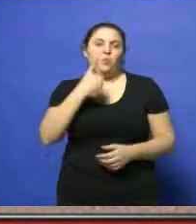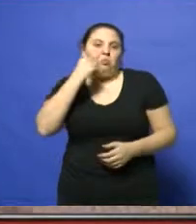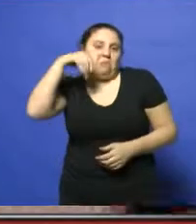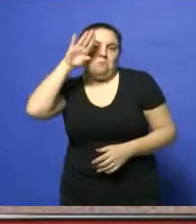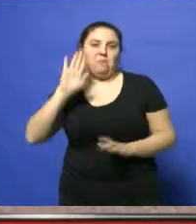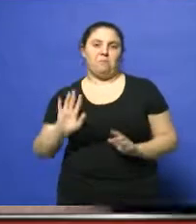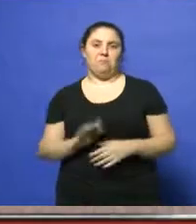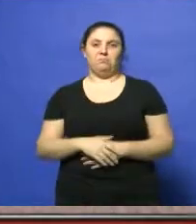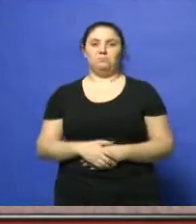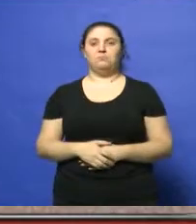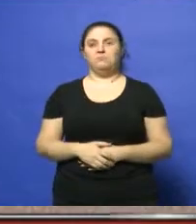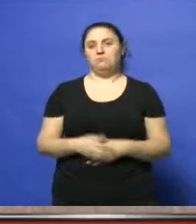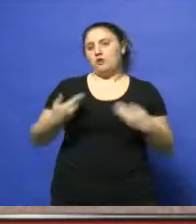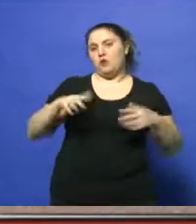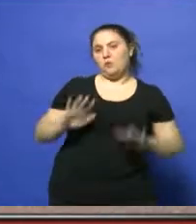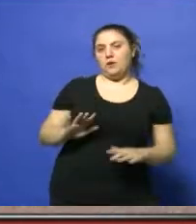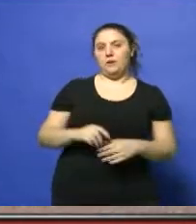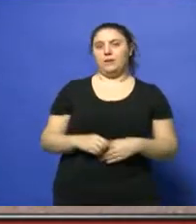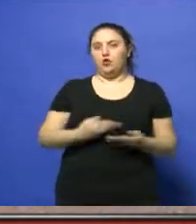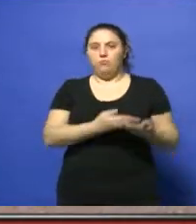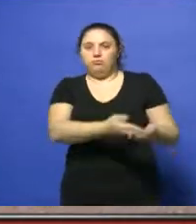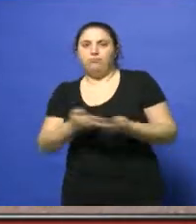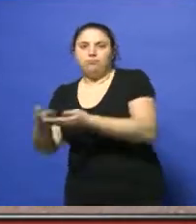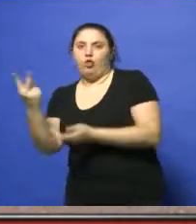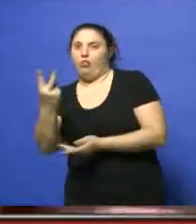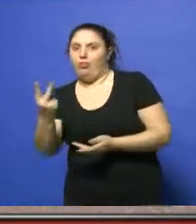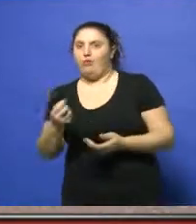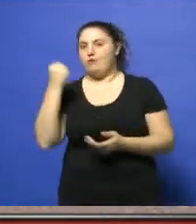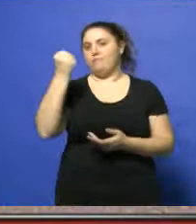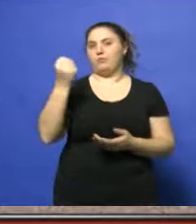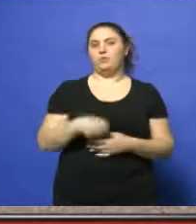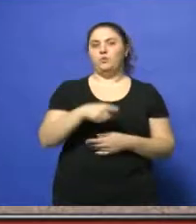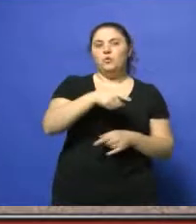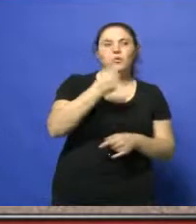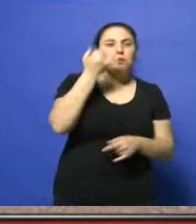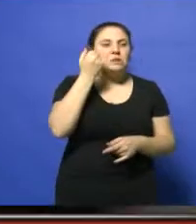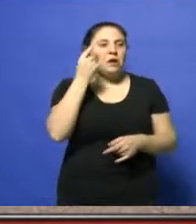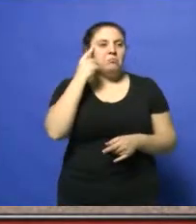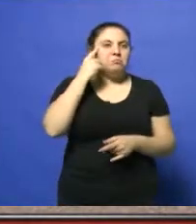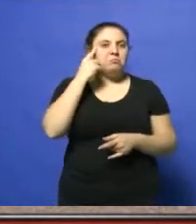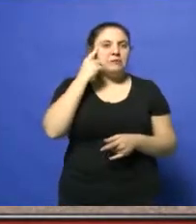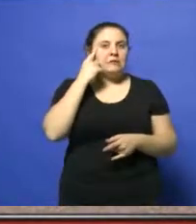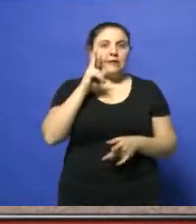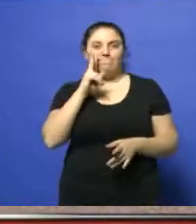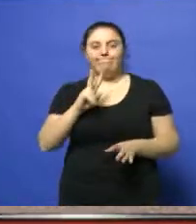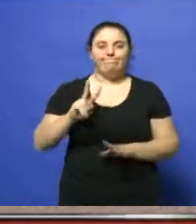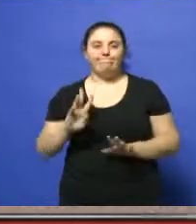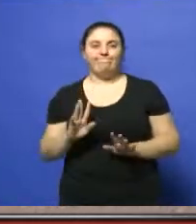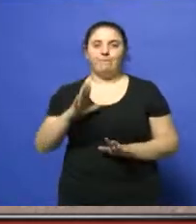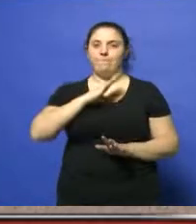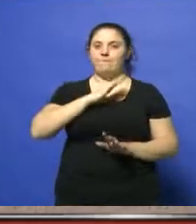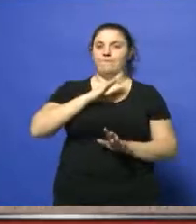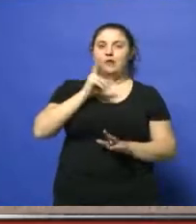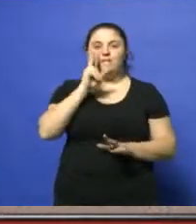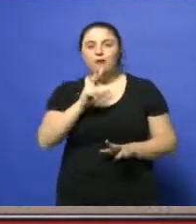más, sí. ¿Cuántos regalos tenés que hacer? Tengo dos importantes. ¿Lo tenés pensado de alguna pista? Estamos viendo todavía,